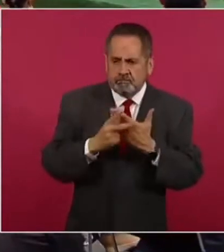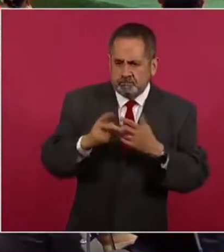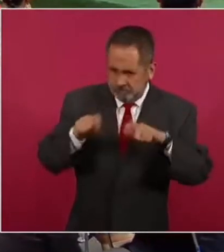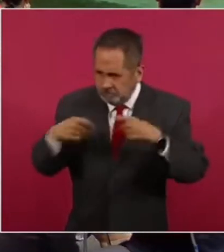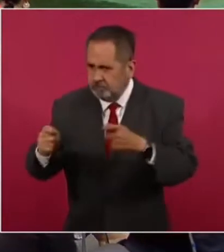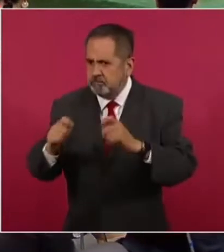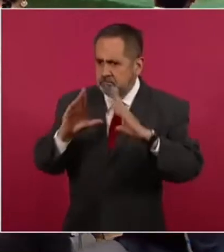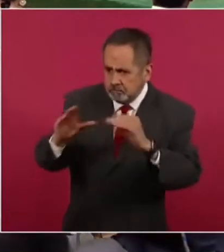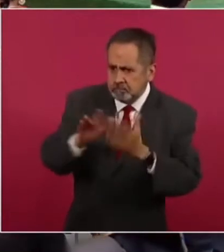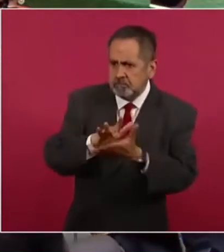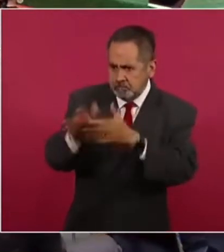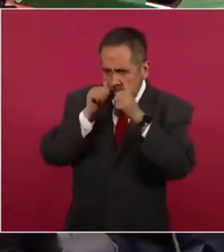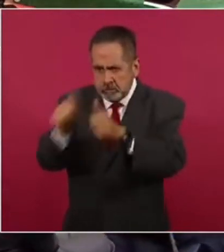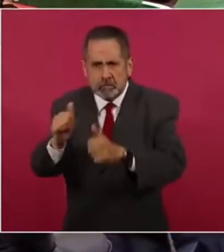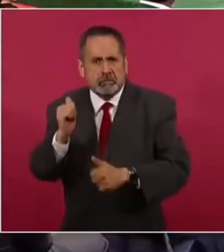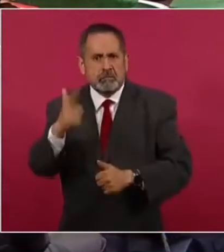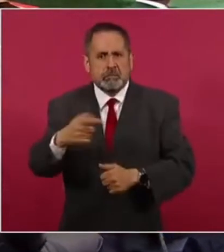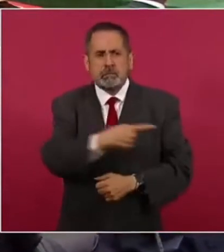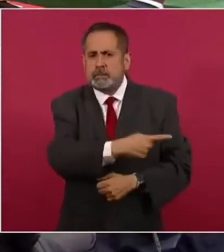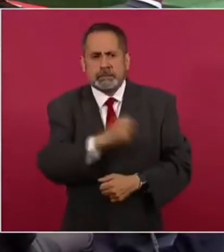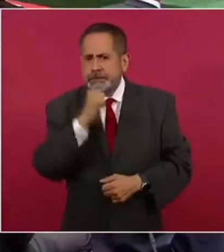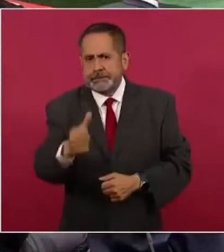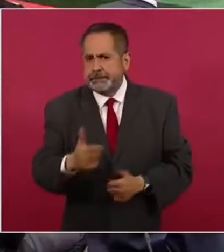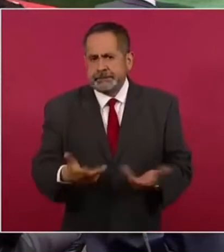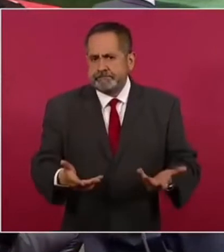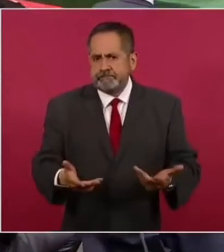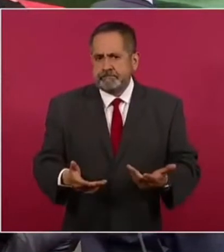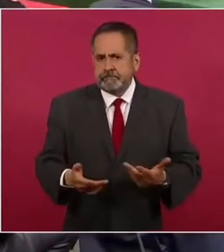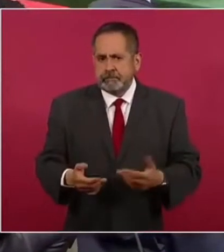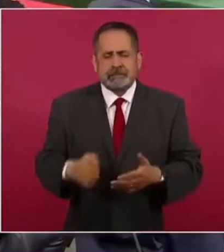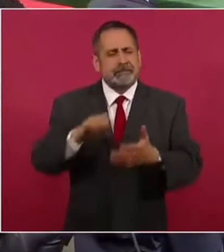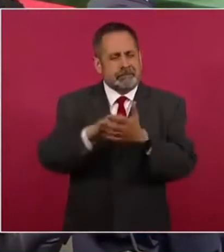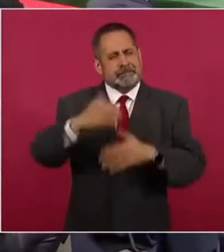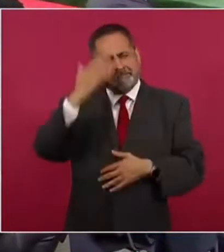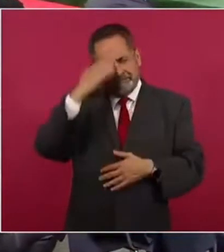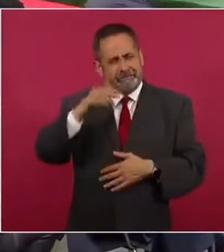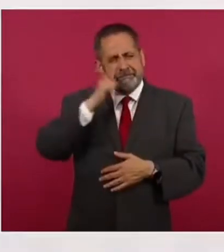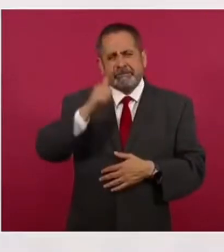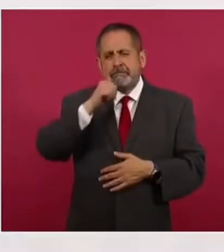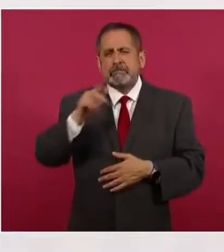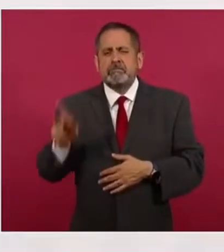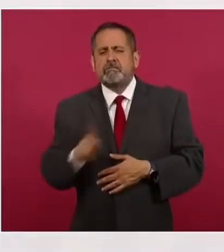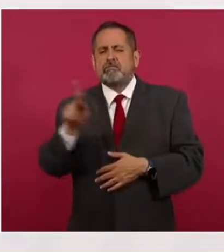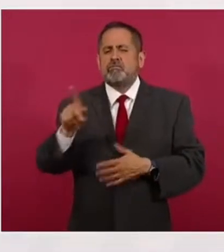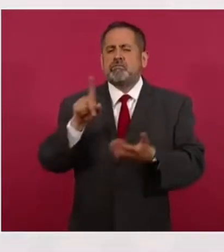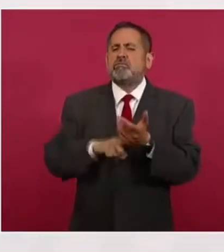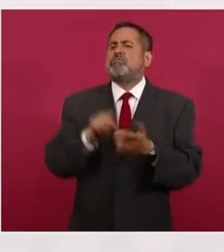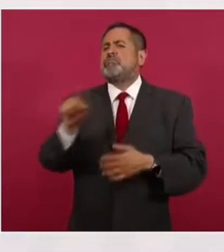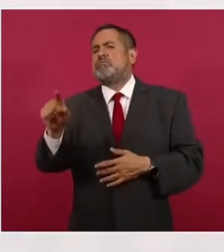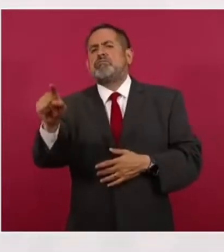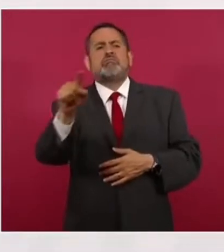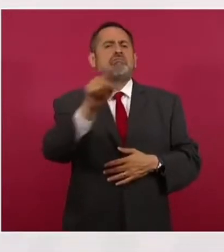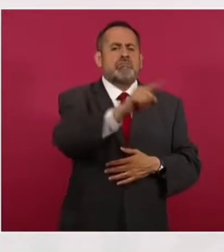Hablaban de que a las entradas de los pueblos, en las